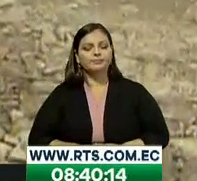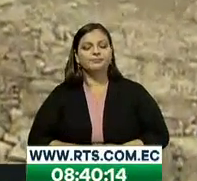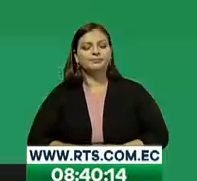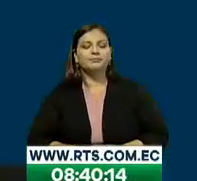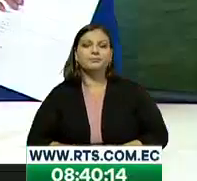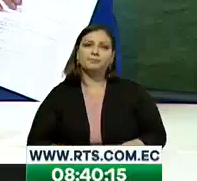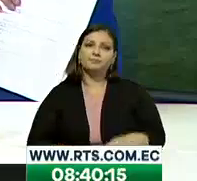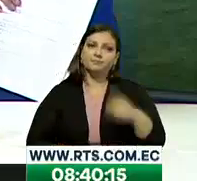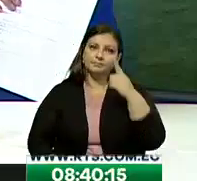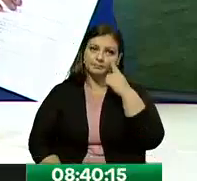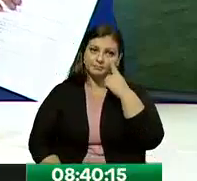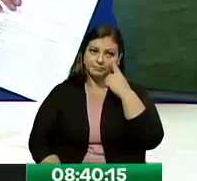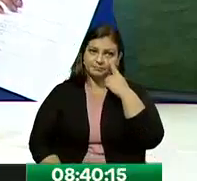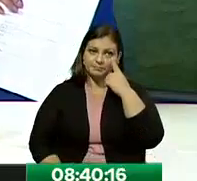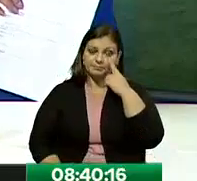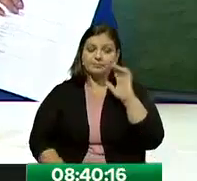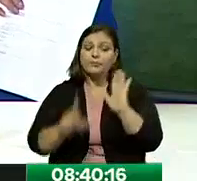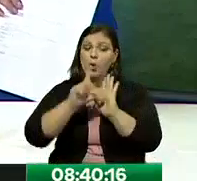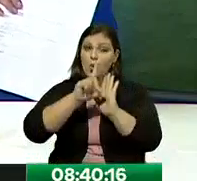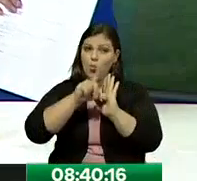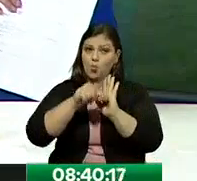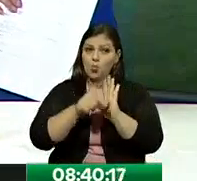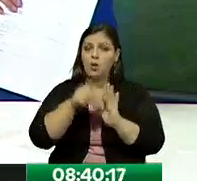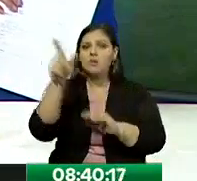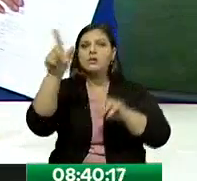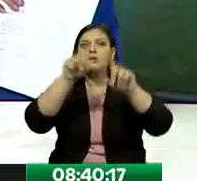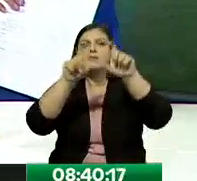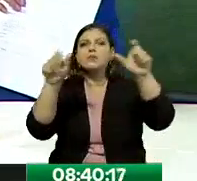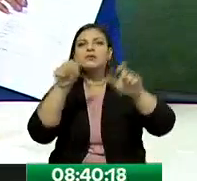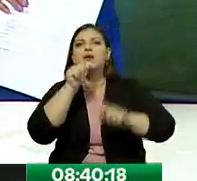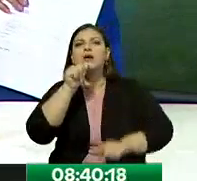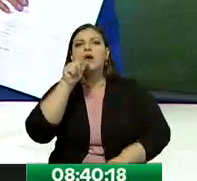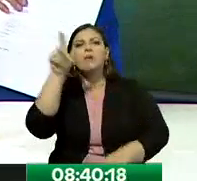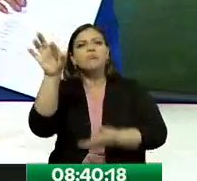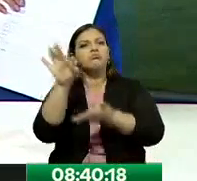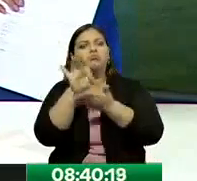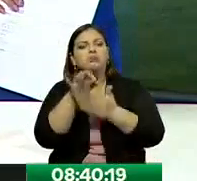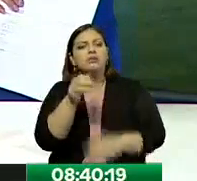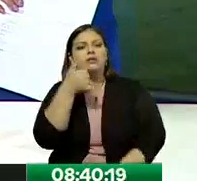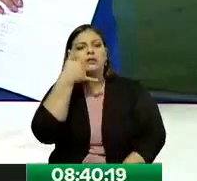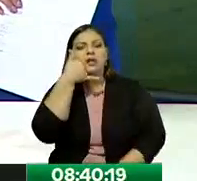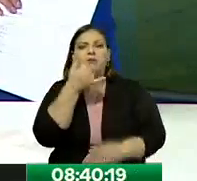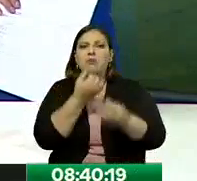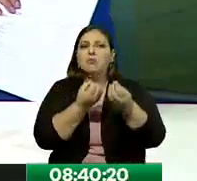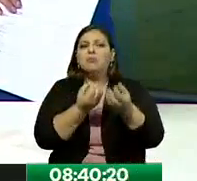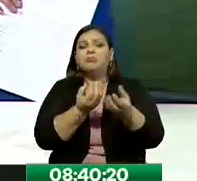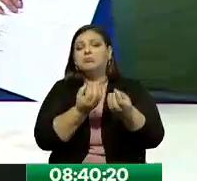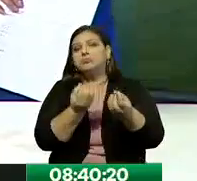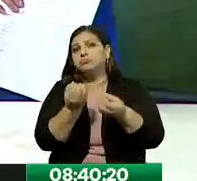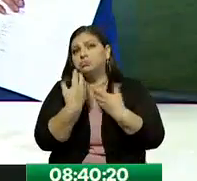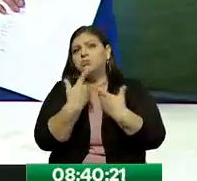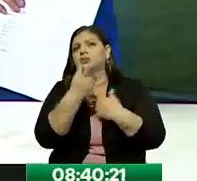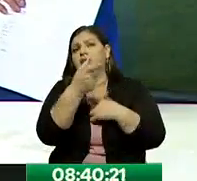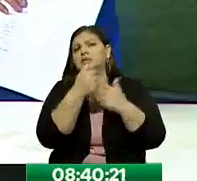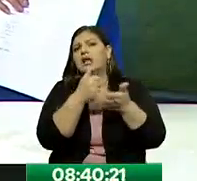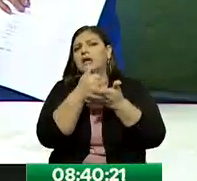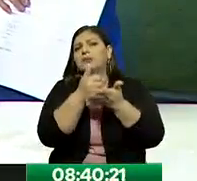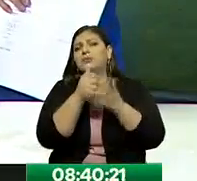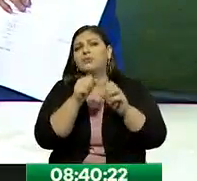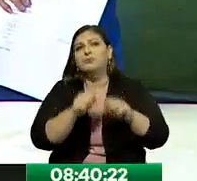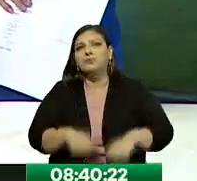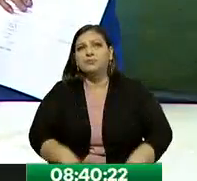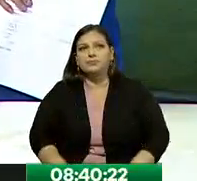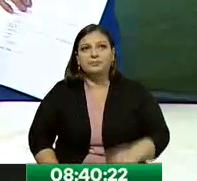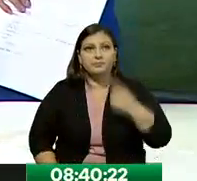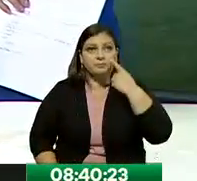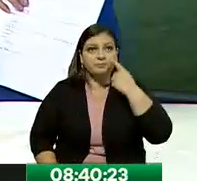ya una respuesta a esta comunidad que ya está cansada y sin embargo como esta tubería rota se ha convertido en